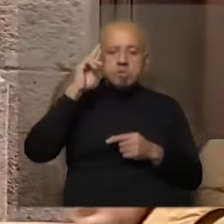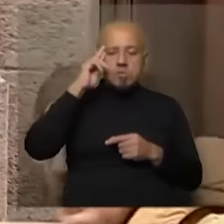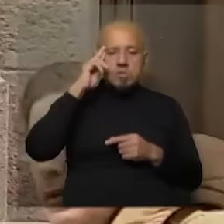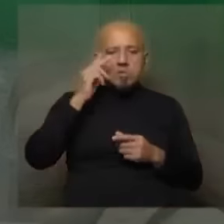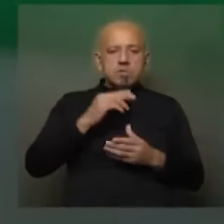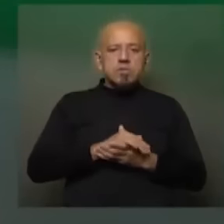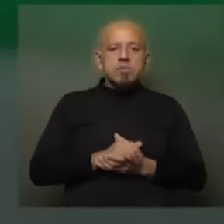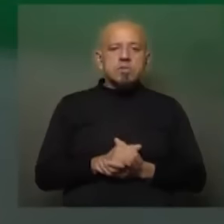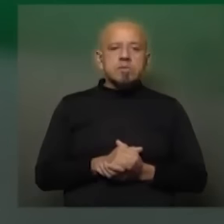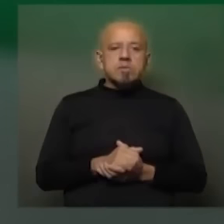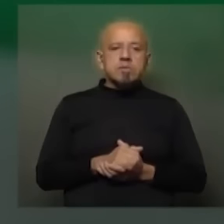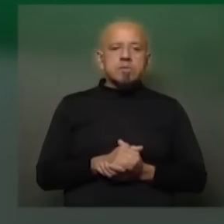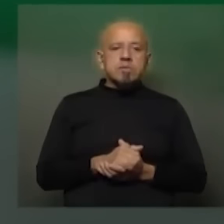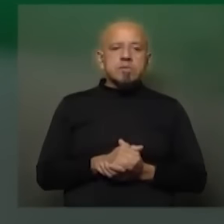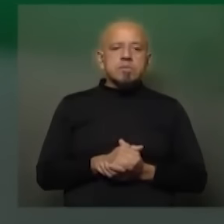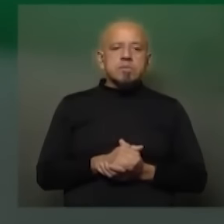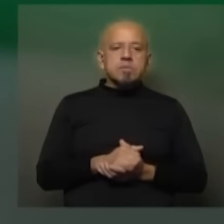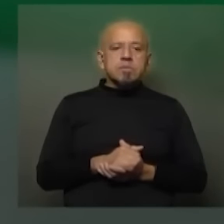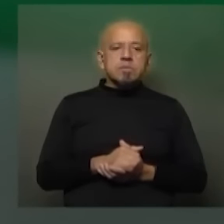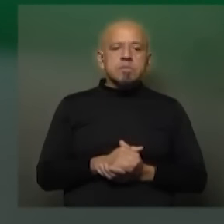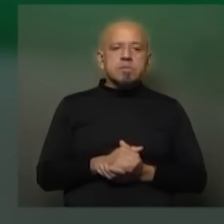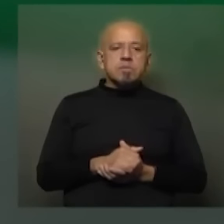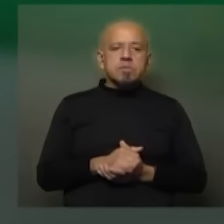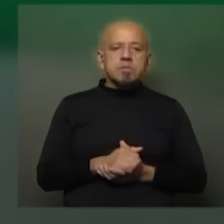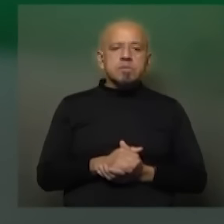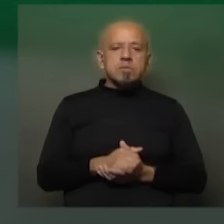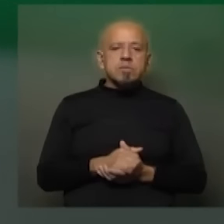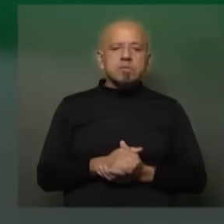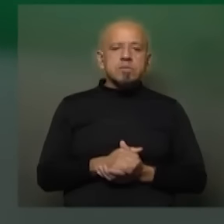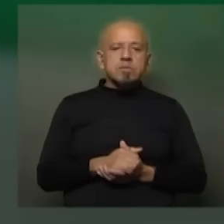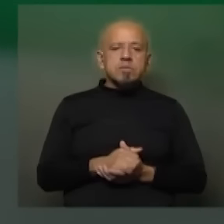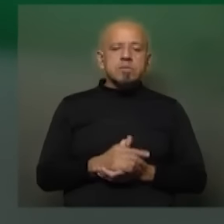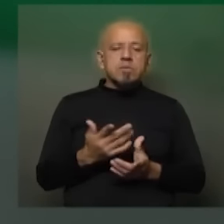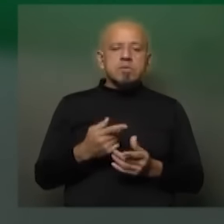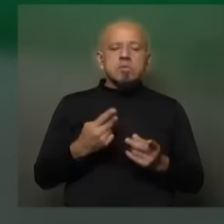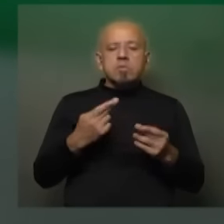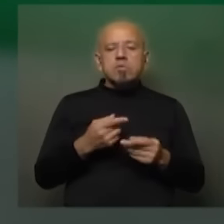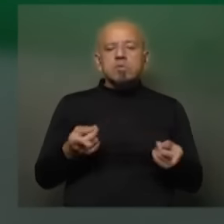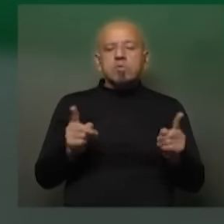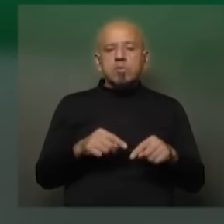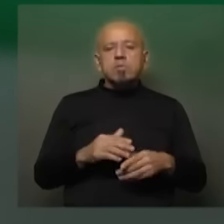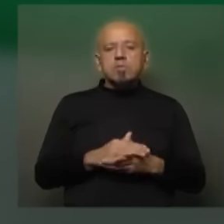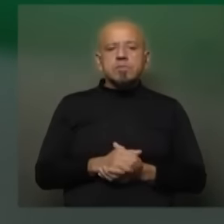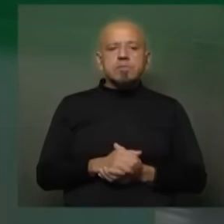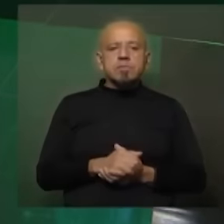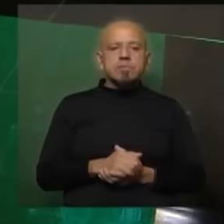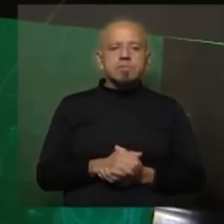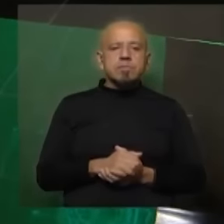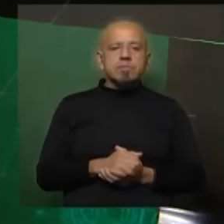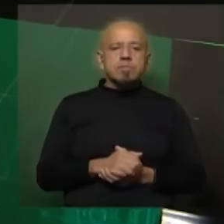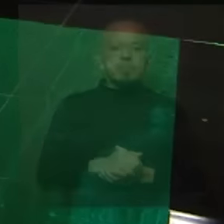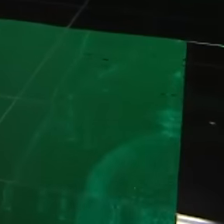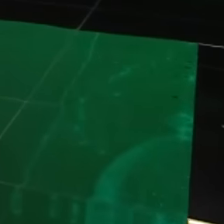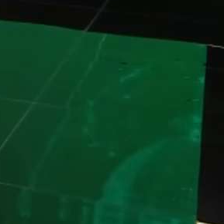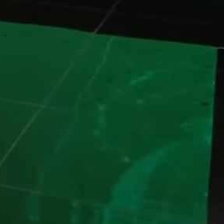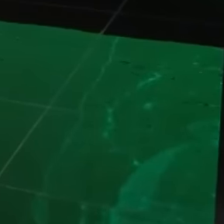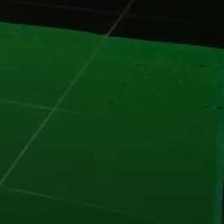tolerancia. Ahora es tiempo de hacer un alto, un breve alto en MVD Noticias. Pero sigan ahí porque después de la pausa hay más.